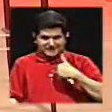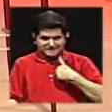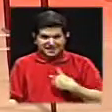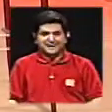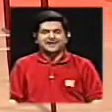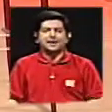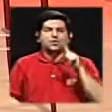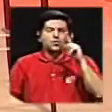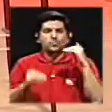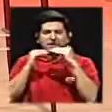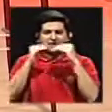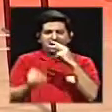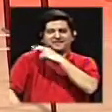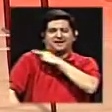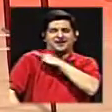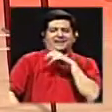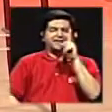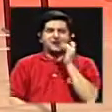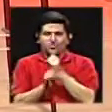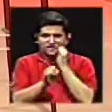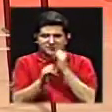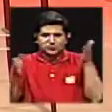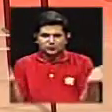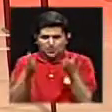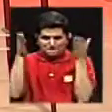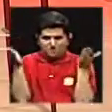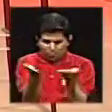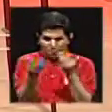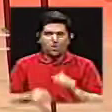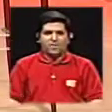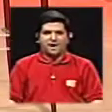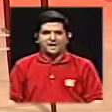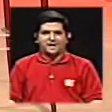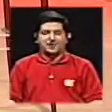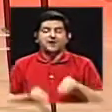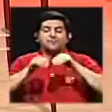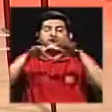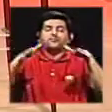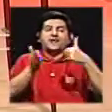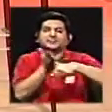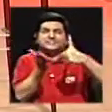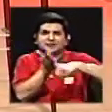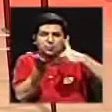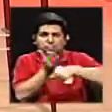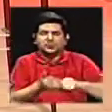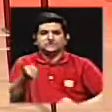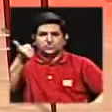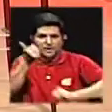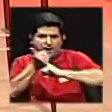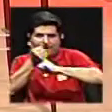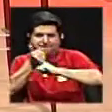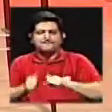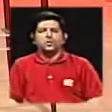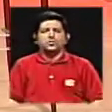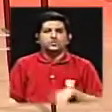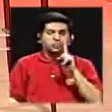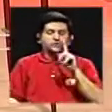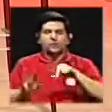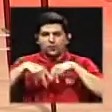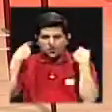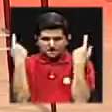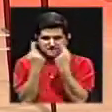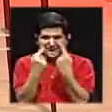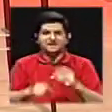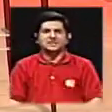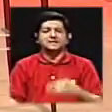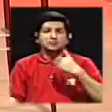con jerarquía en una institución promueva una red de votación a favor de un determinado partido